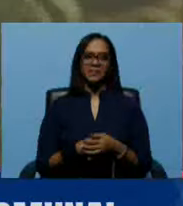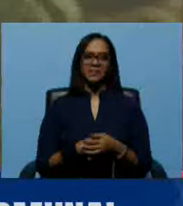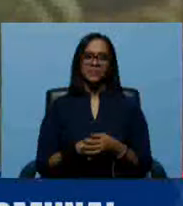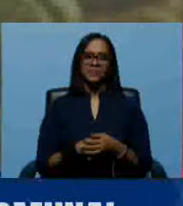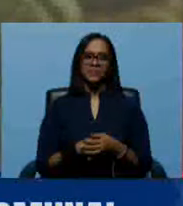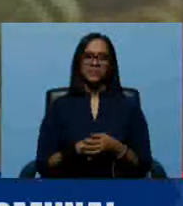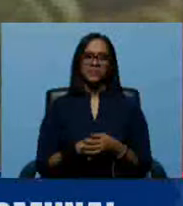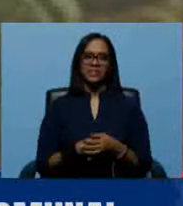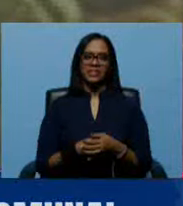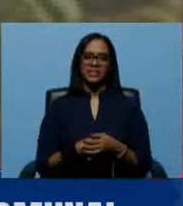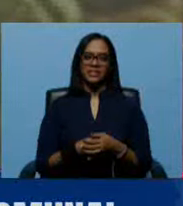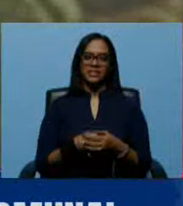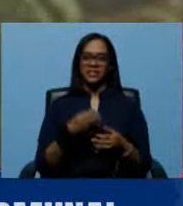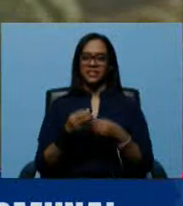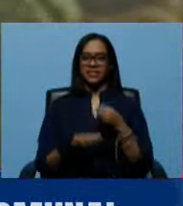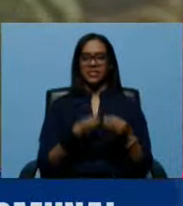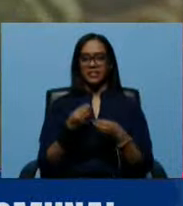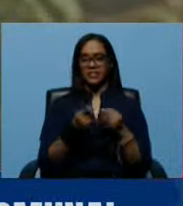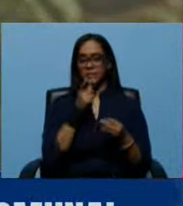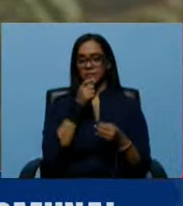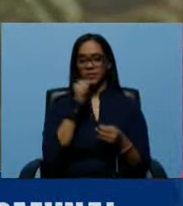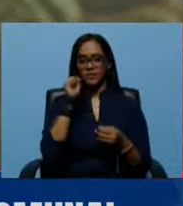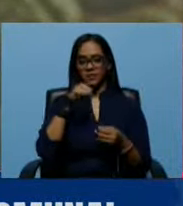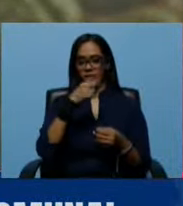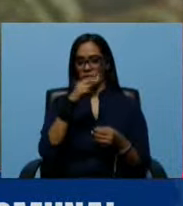not to be. This is a question.